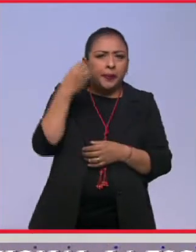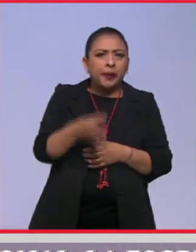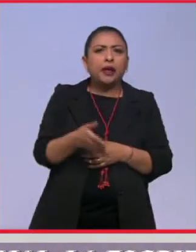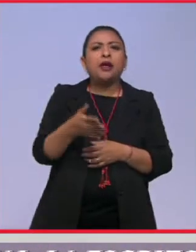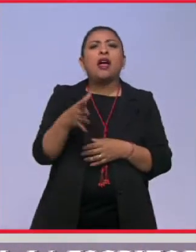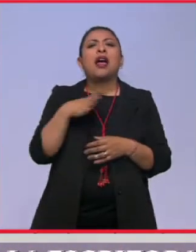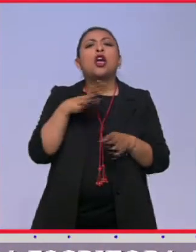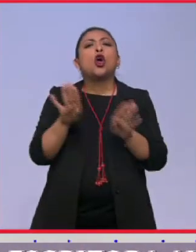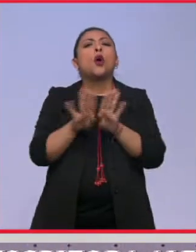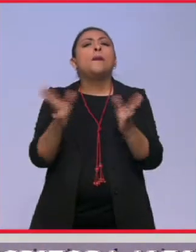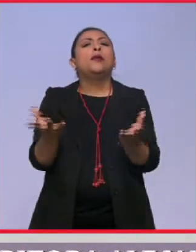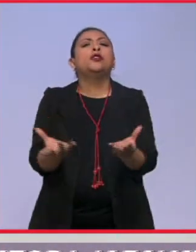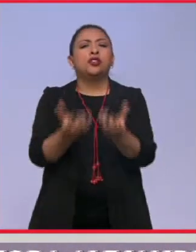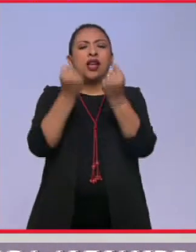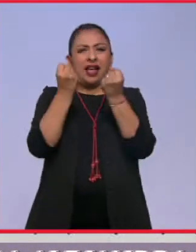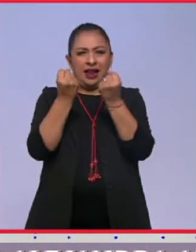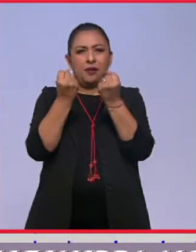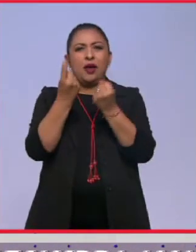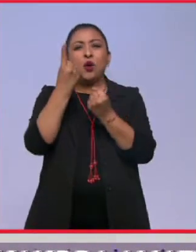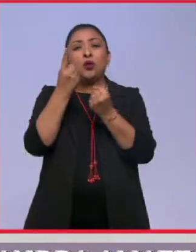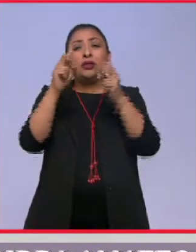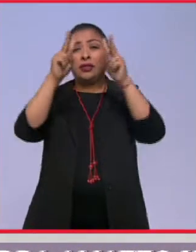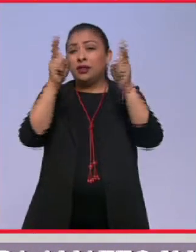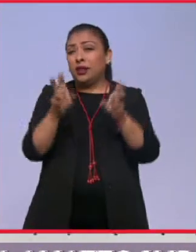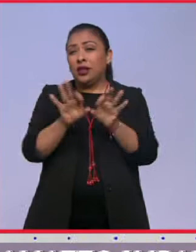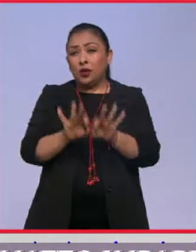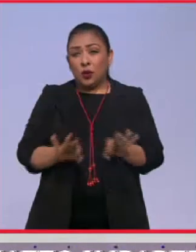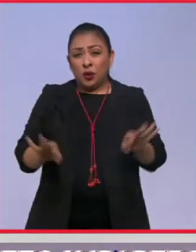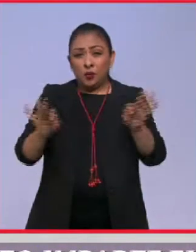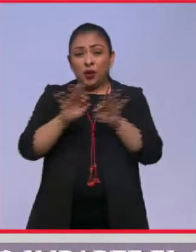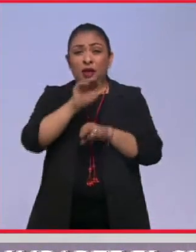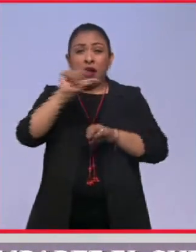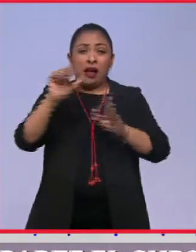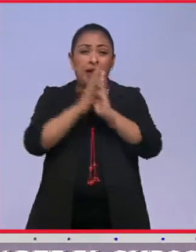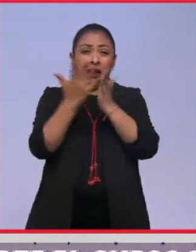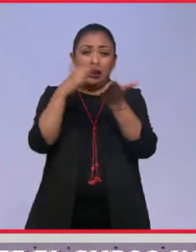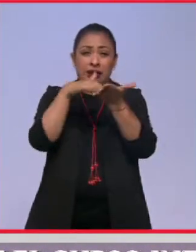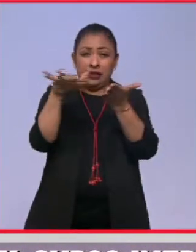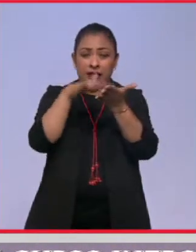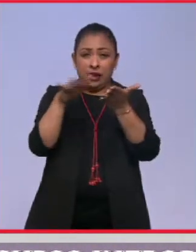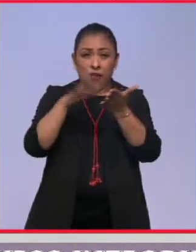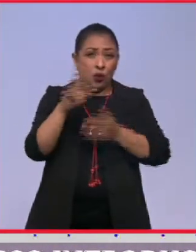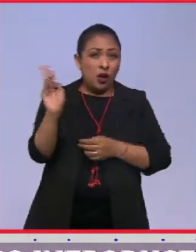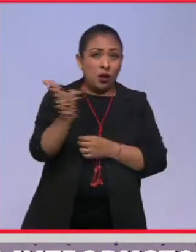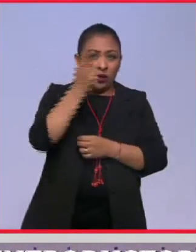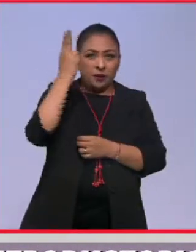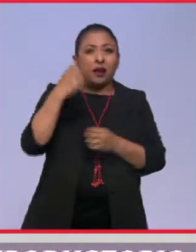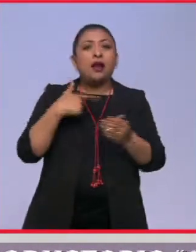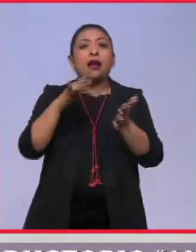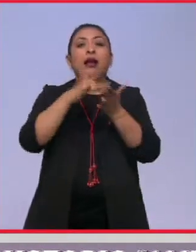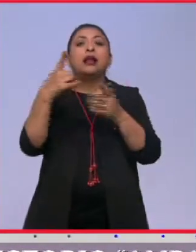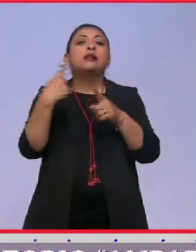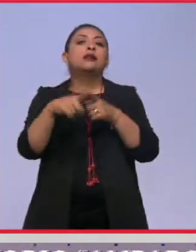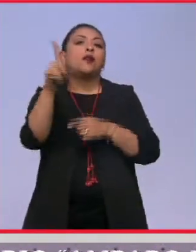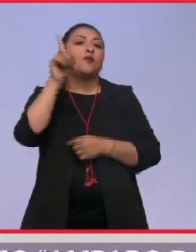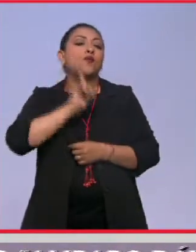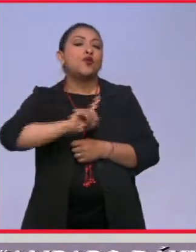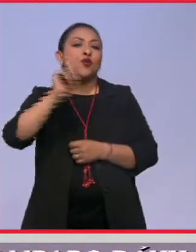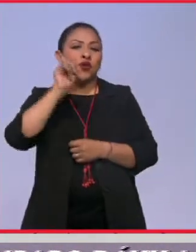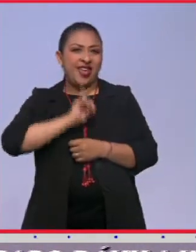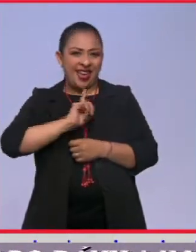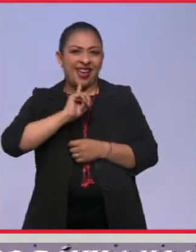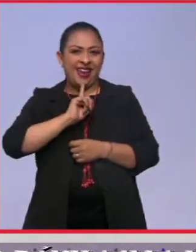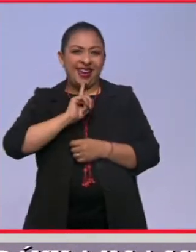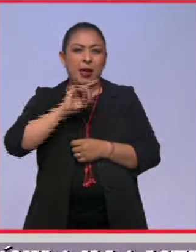está rescatando. Uno de los grandes títulos de la literatura universal lo debemos a una mujer, a